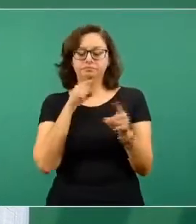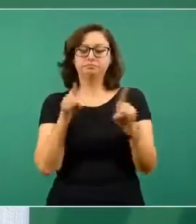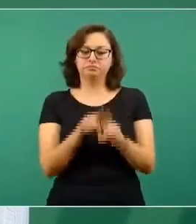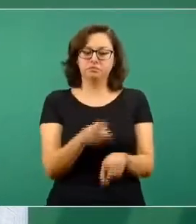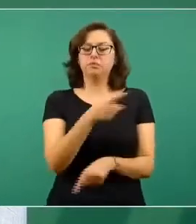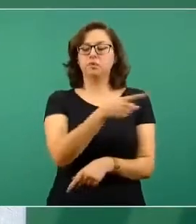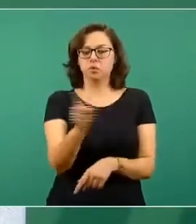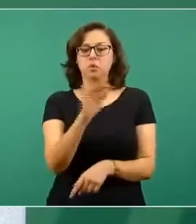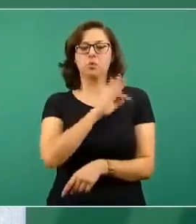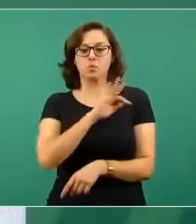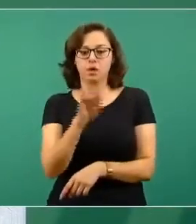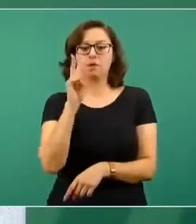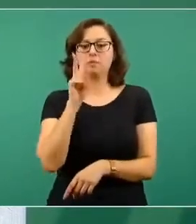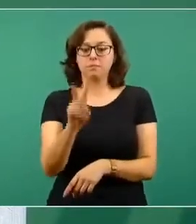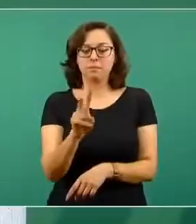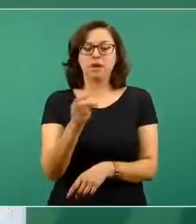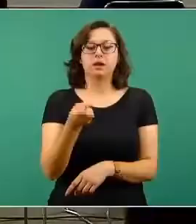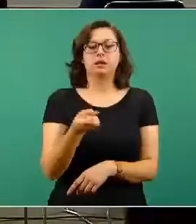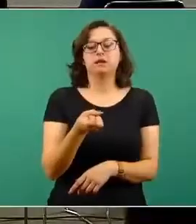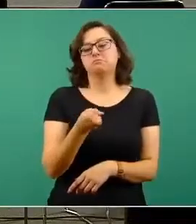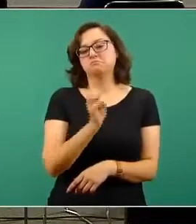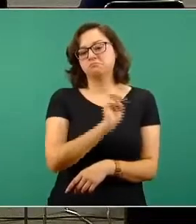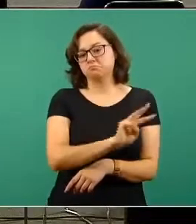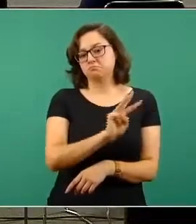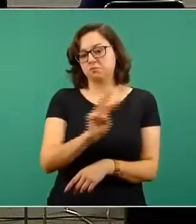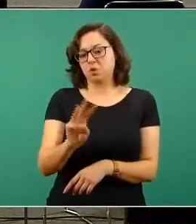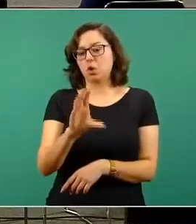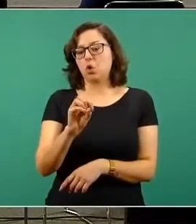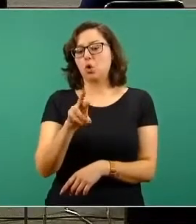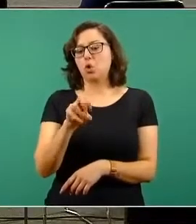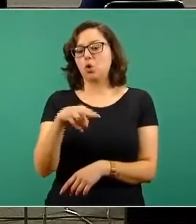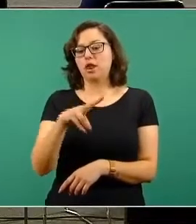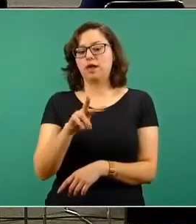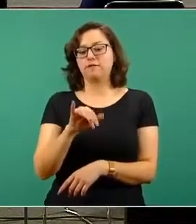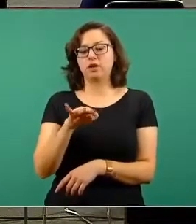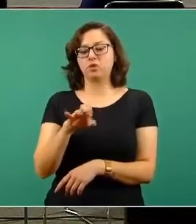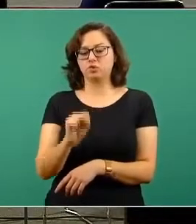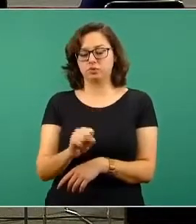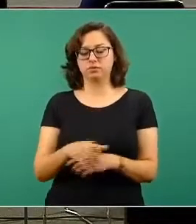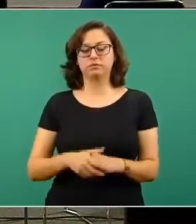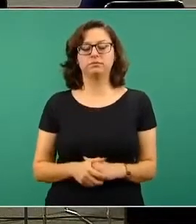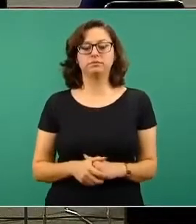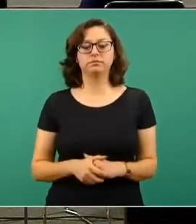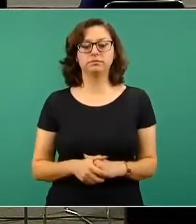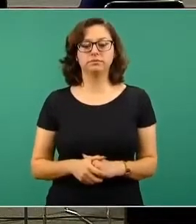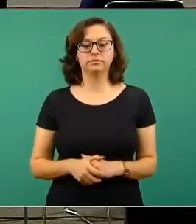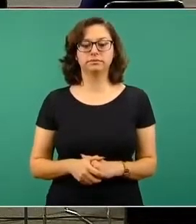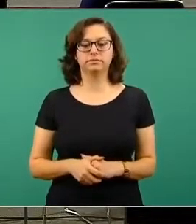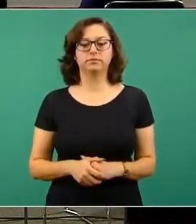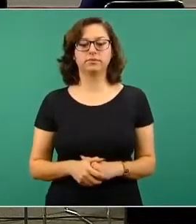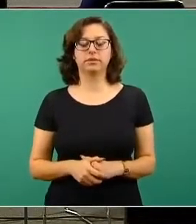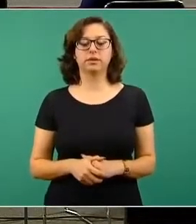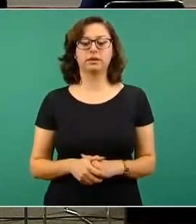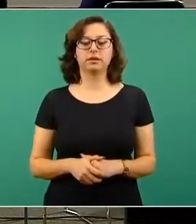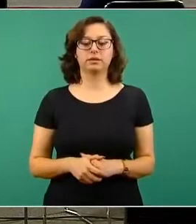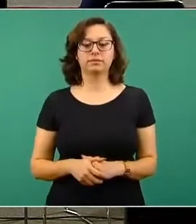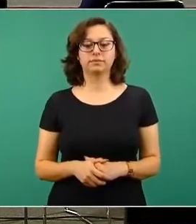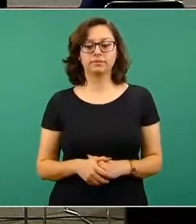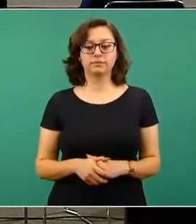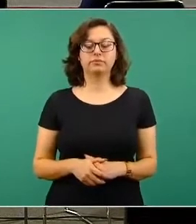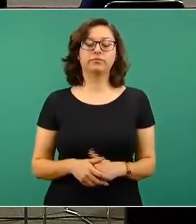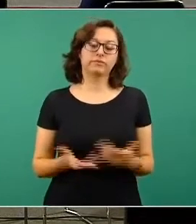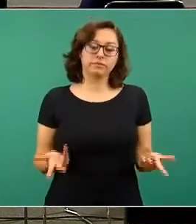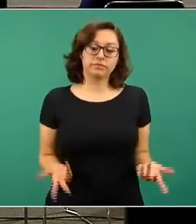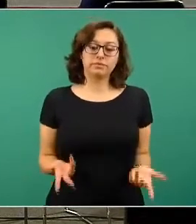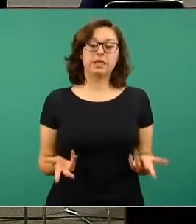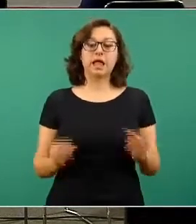ustedes encontrar en las páginas de coronavirus. Obviamente aquí lo importante es, o a resaltar, es